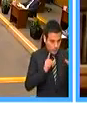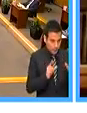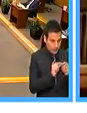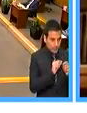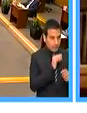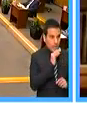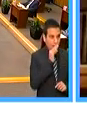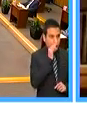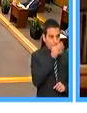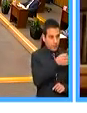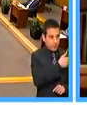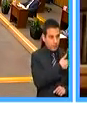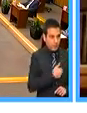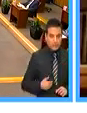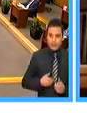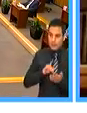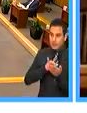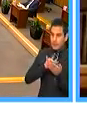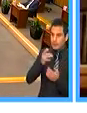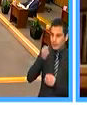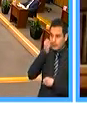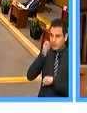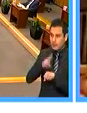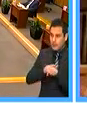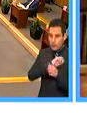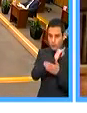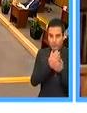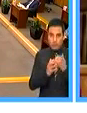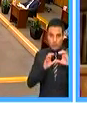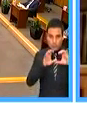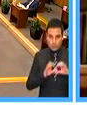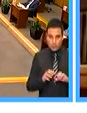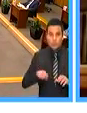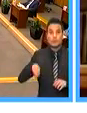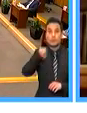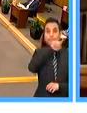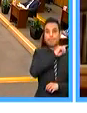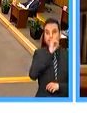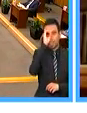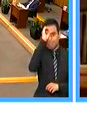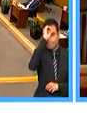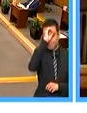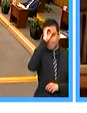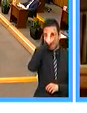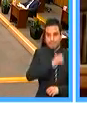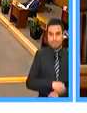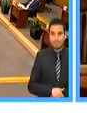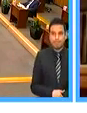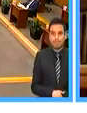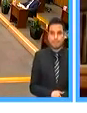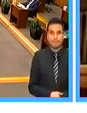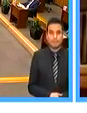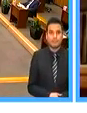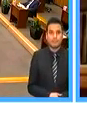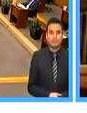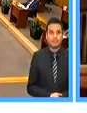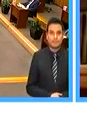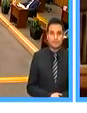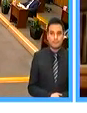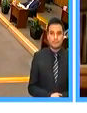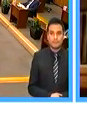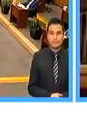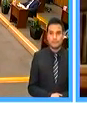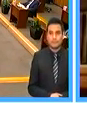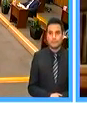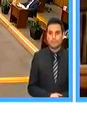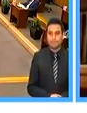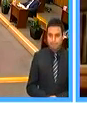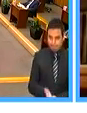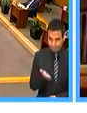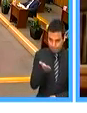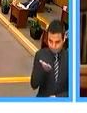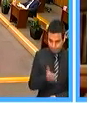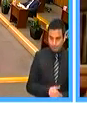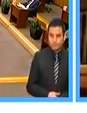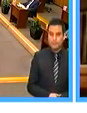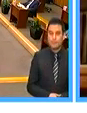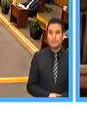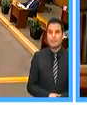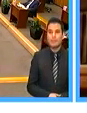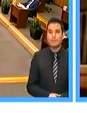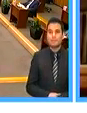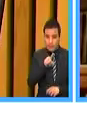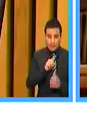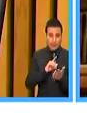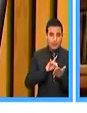incorporó la posible nulidad de elecciones por rebase en el tope de gasto de campaña,